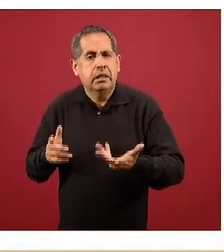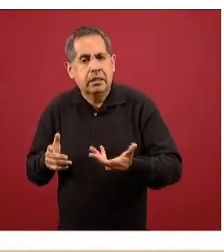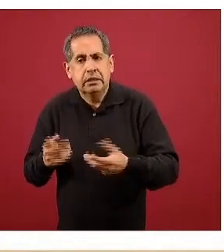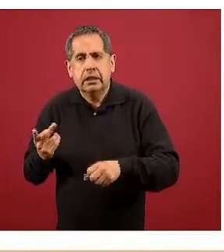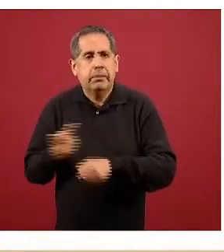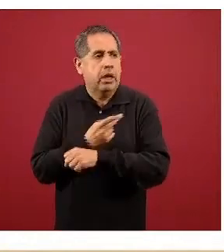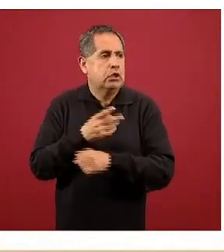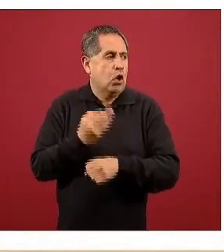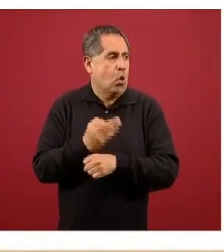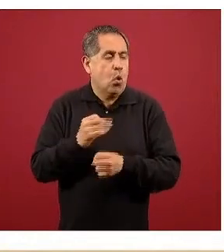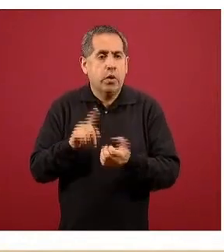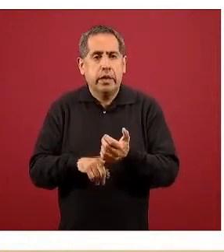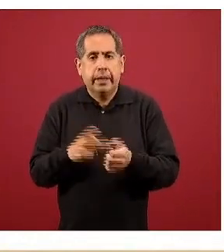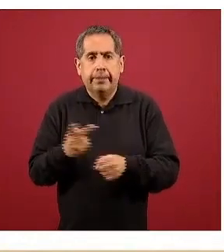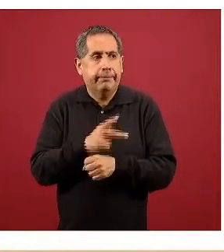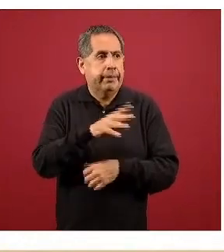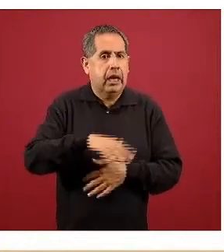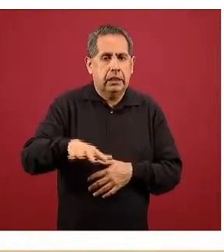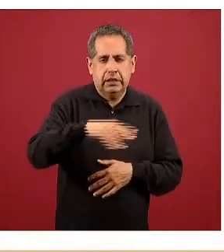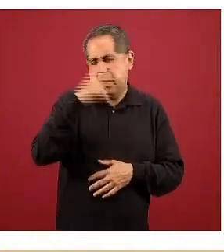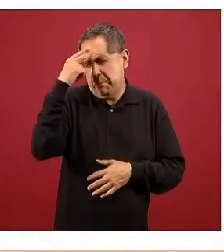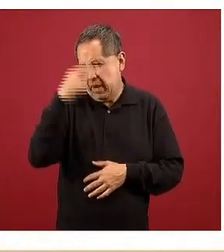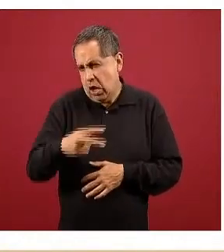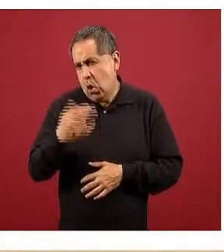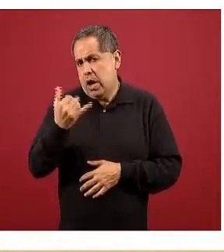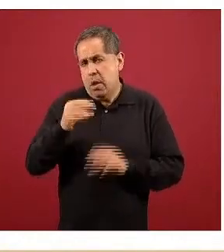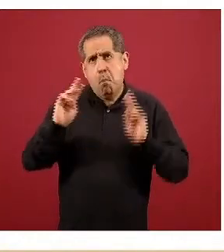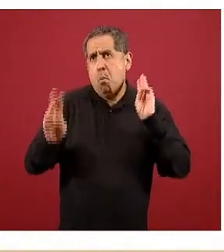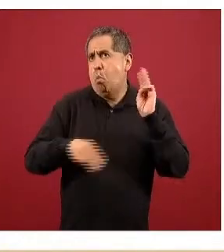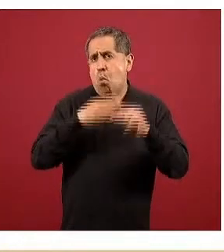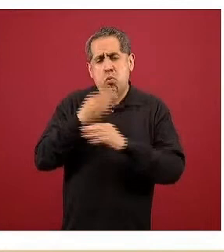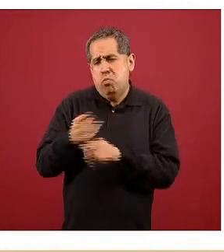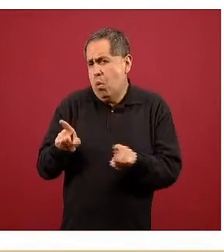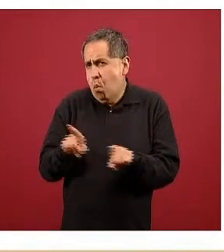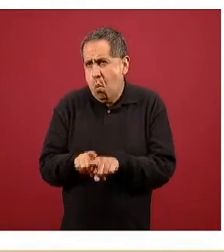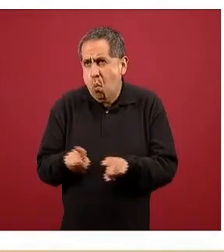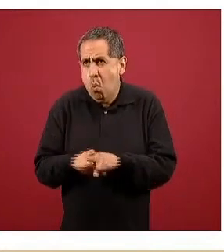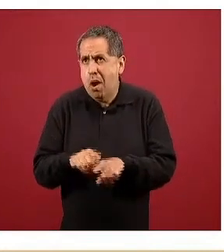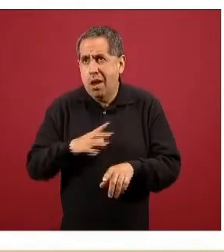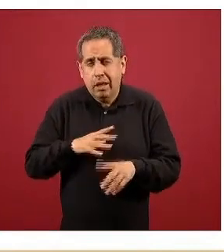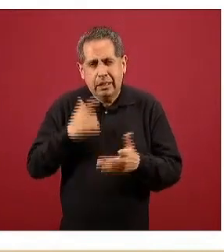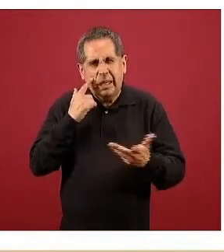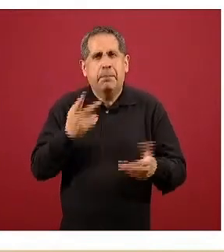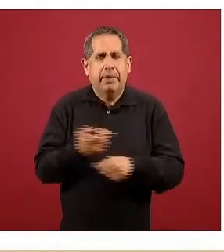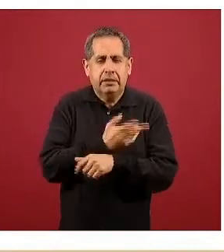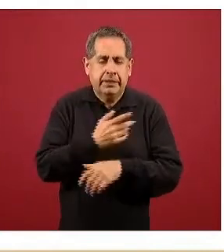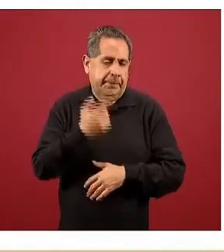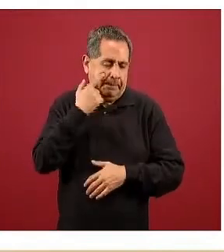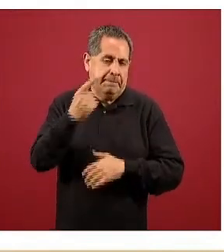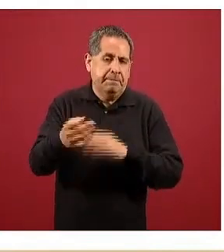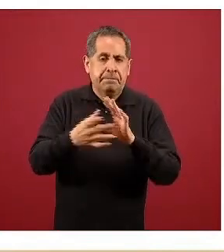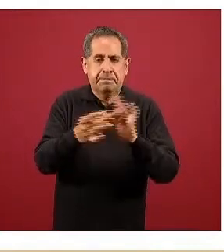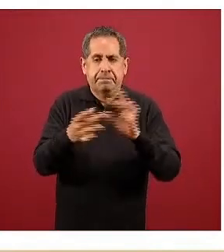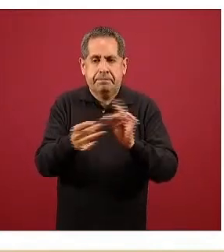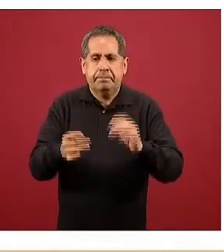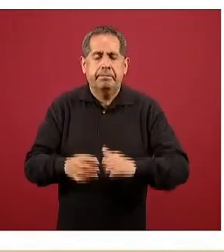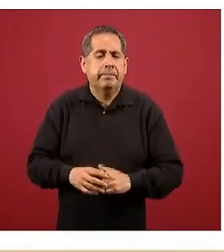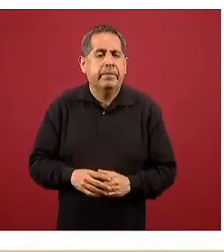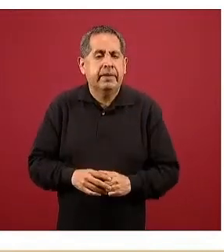ocurriendo, lo que estamos viviendo, no solo en México, sino en todo el mundo. Y vamos a